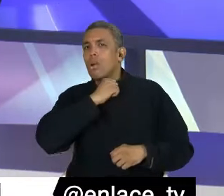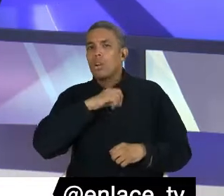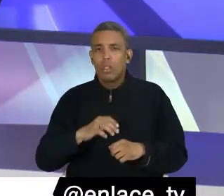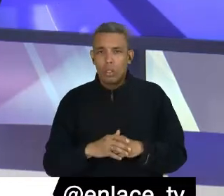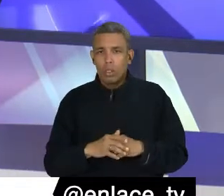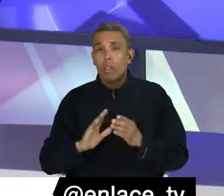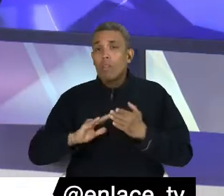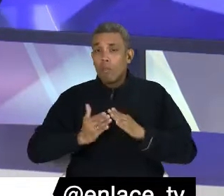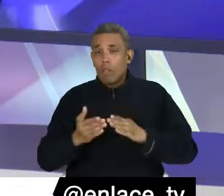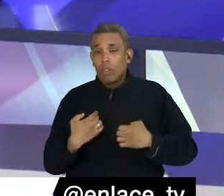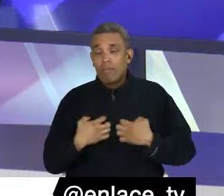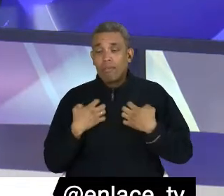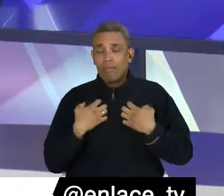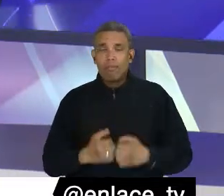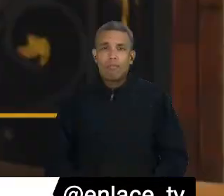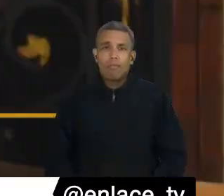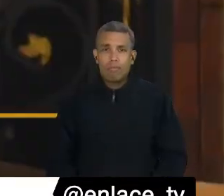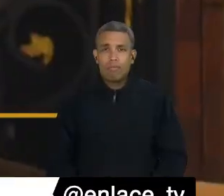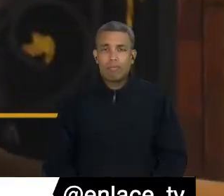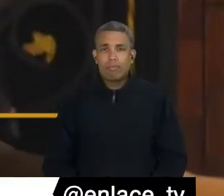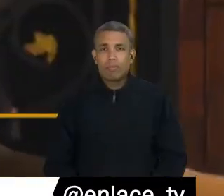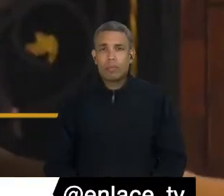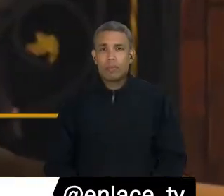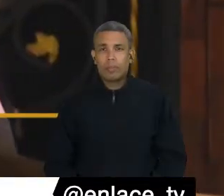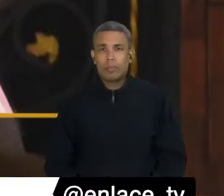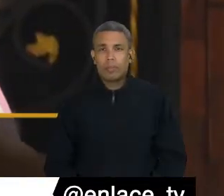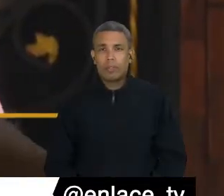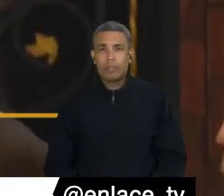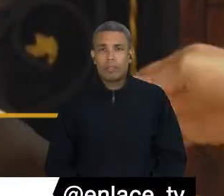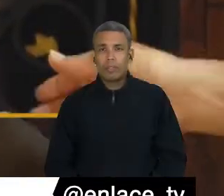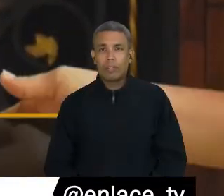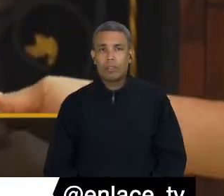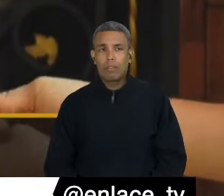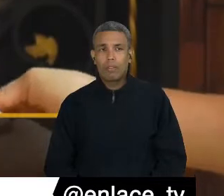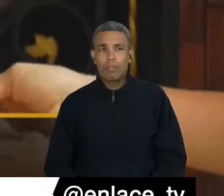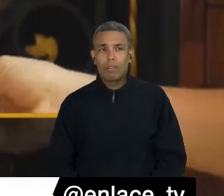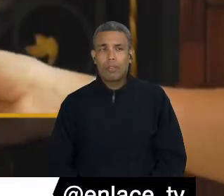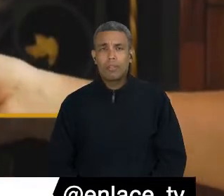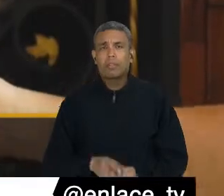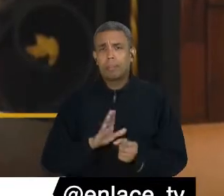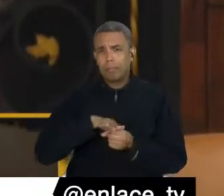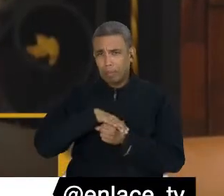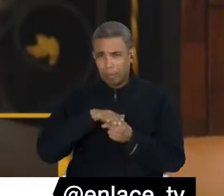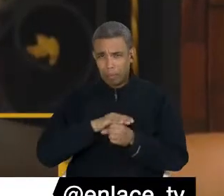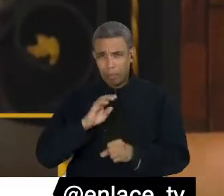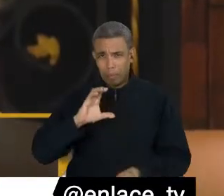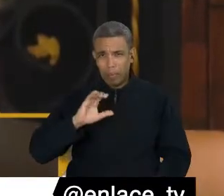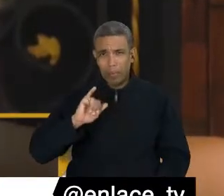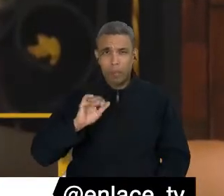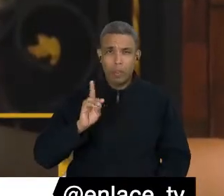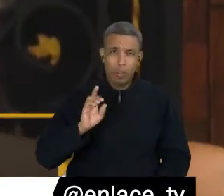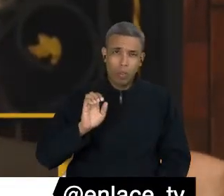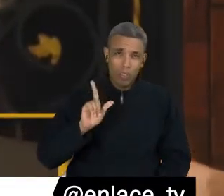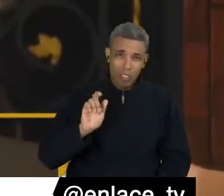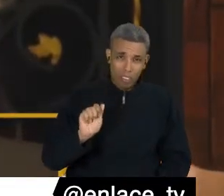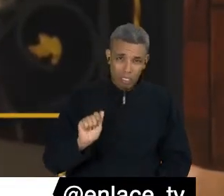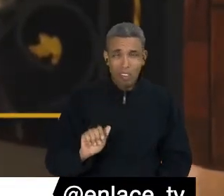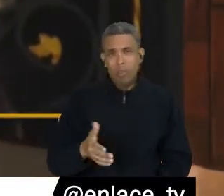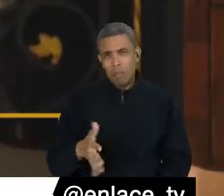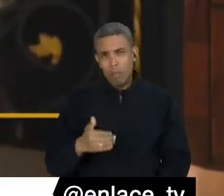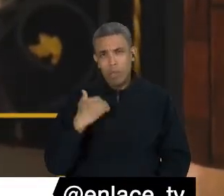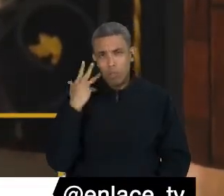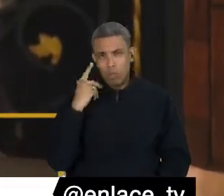esta zona atemorizados. Nuestro sector de la ciudad de Patón, vivimos una experiencia no muy grata hace aproximadamente